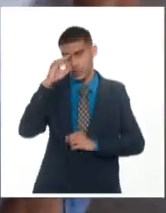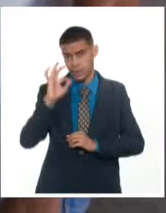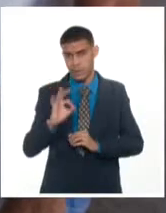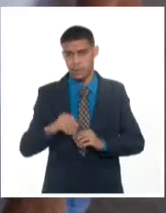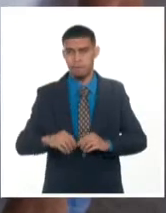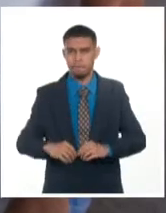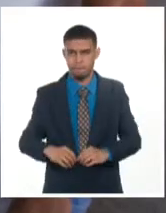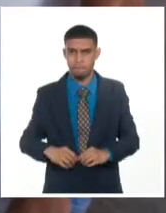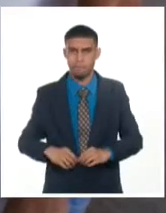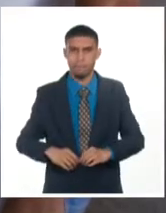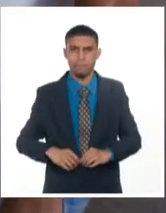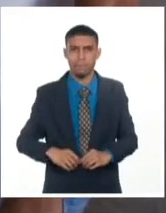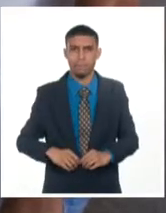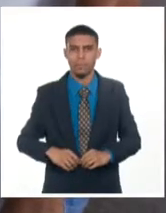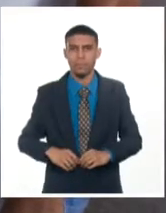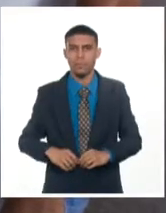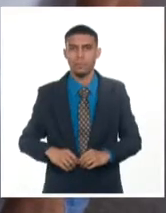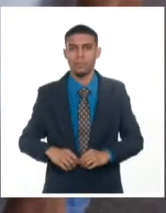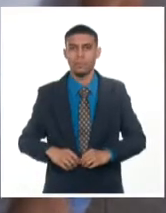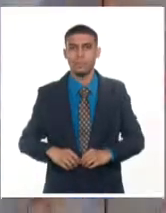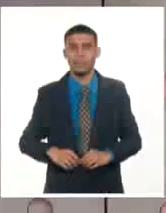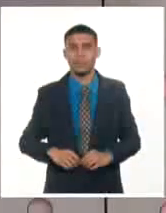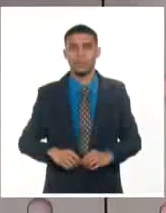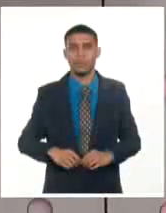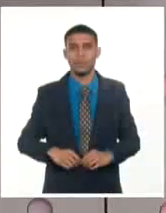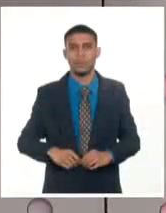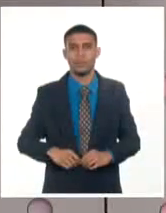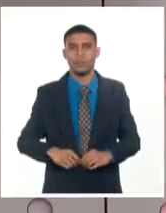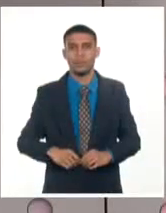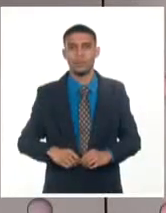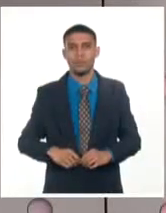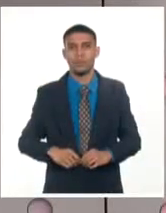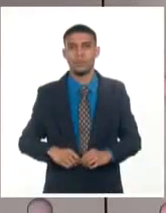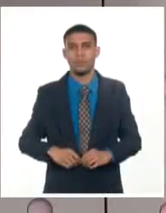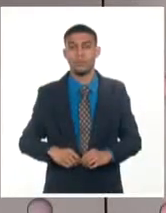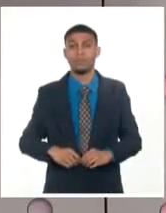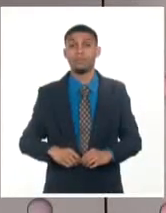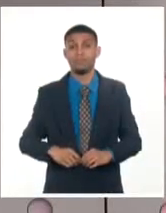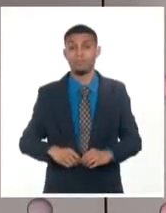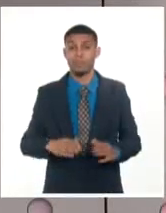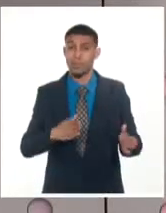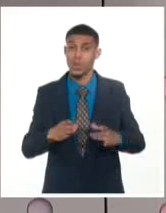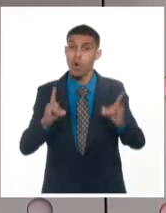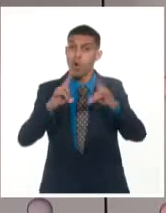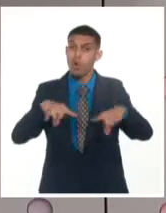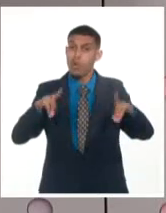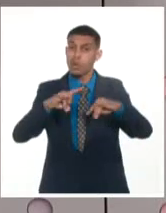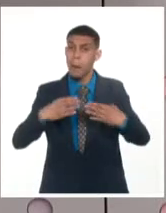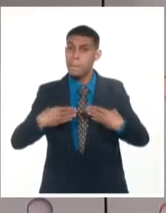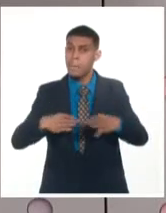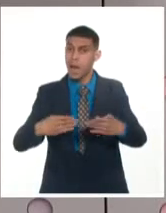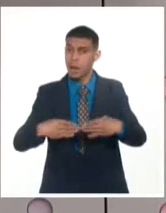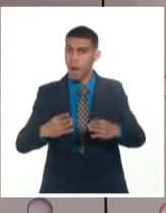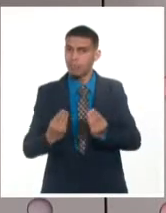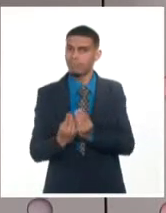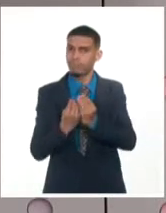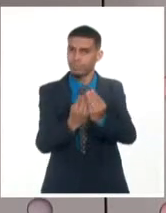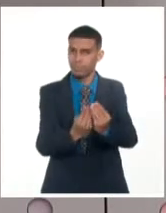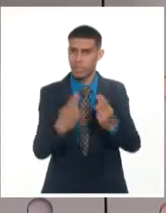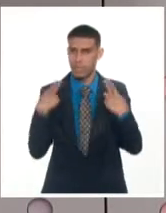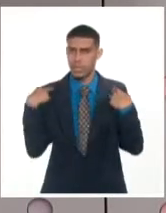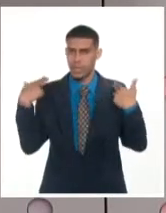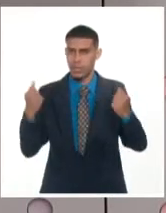Almau, Sistema Informativo de la Televisión Cubana. La Universidad Latina de Panamá otorgó al destacado director teatral